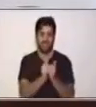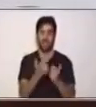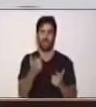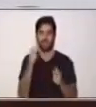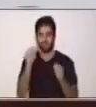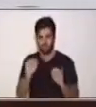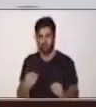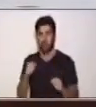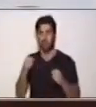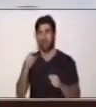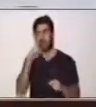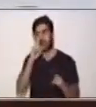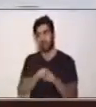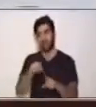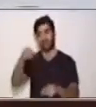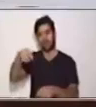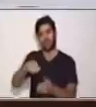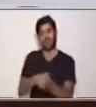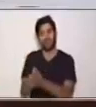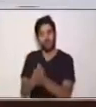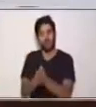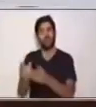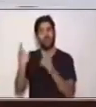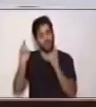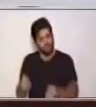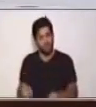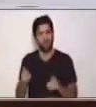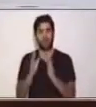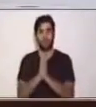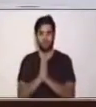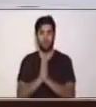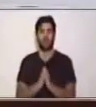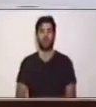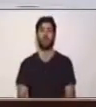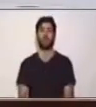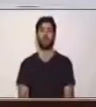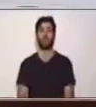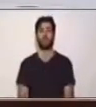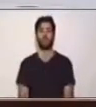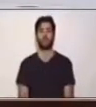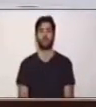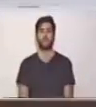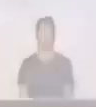te recomendamos siempre lavarte las manos con agua, jabón y gel.